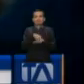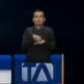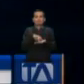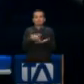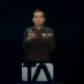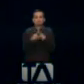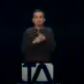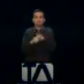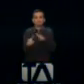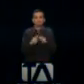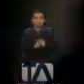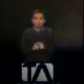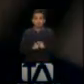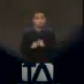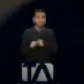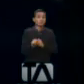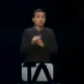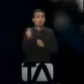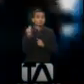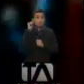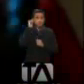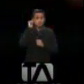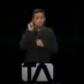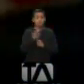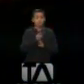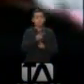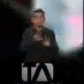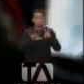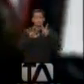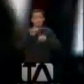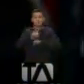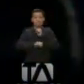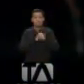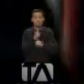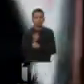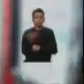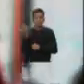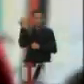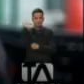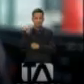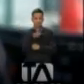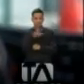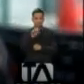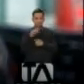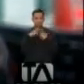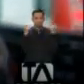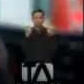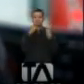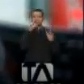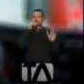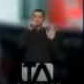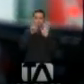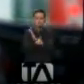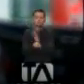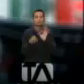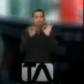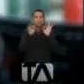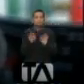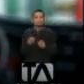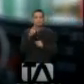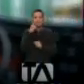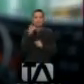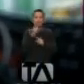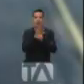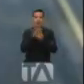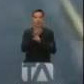rápido. Caso opuesto fue el de una mujer de 27 años que el pasado 30 de marzo denunció que fue víctima de una supuesta agresión